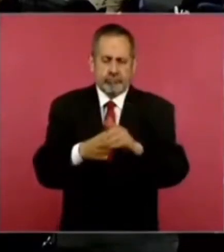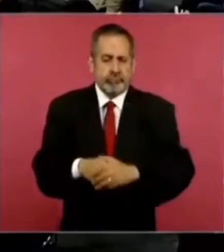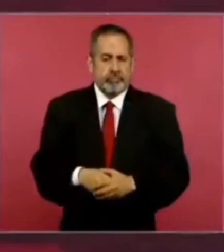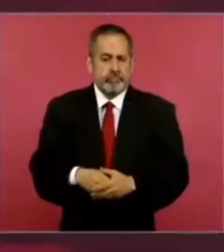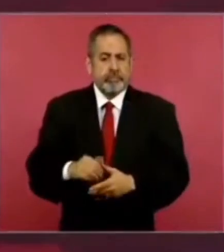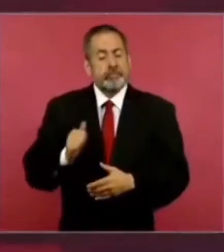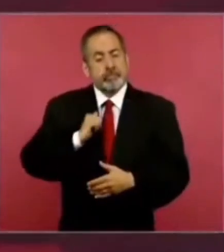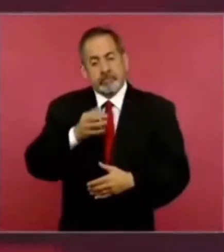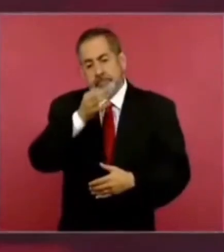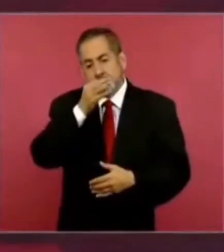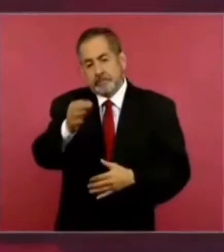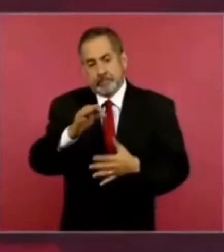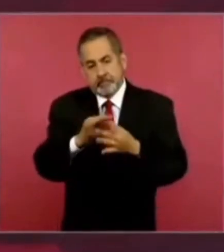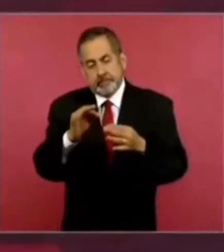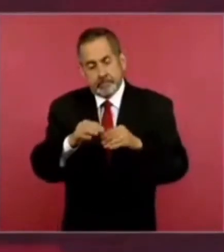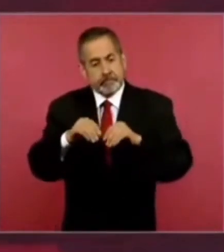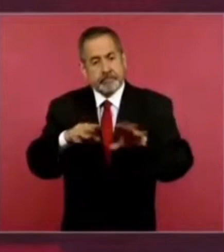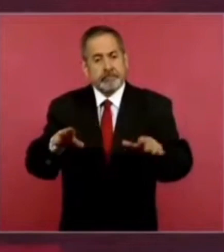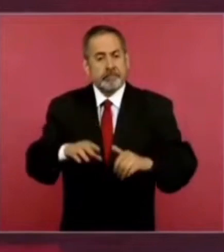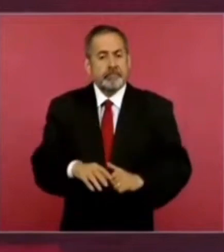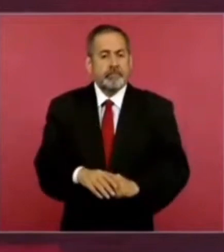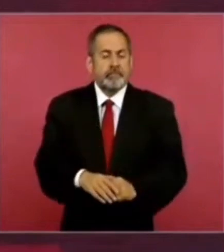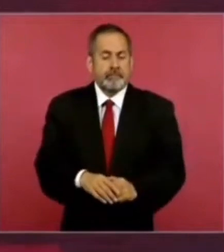Aprovecho también para